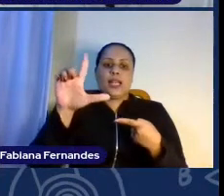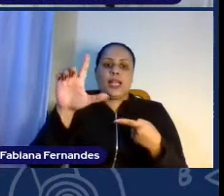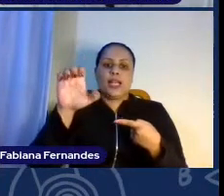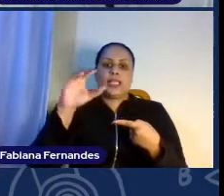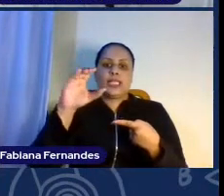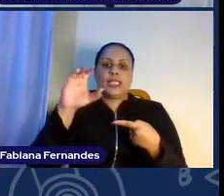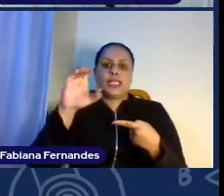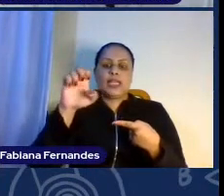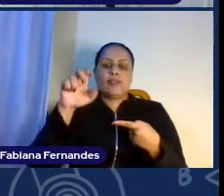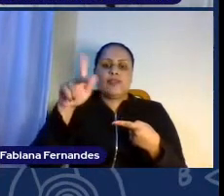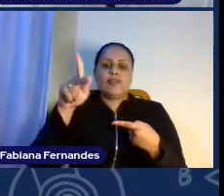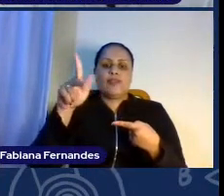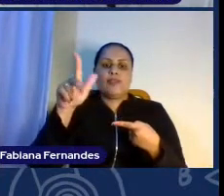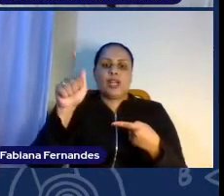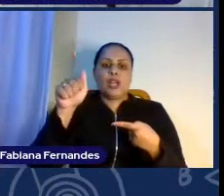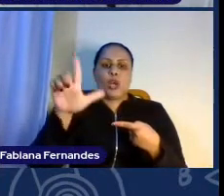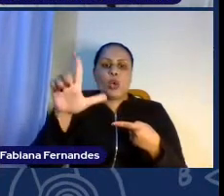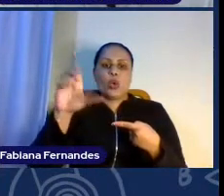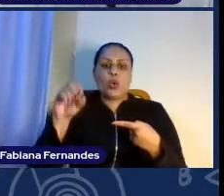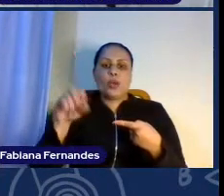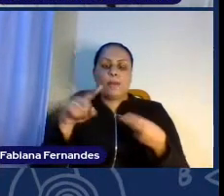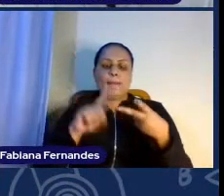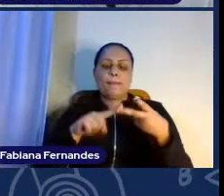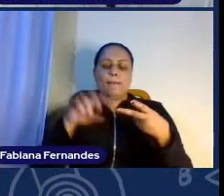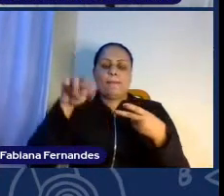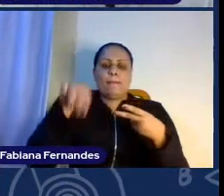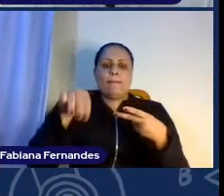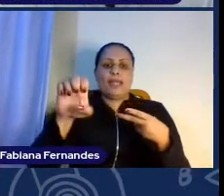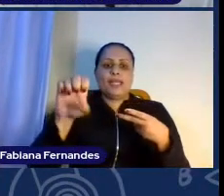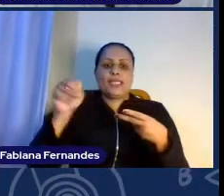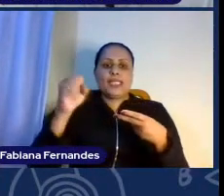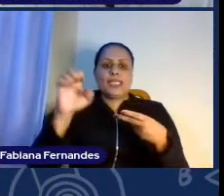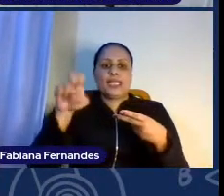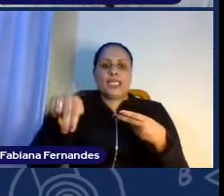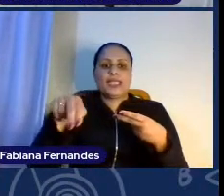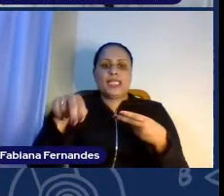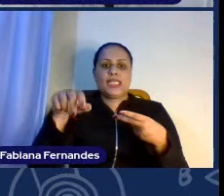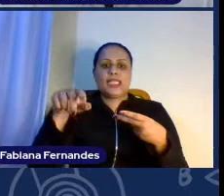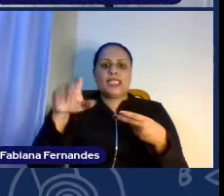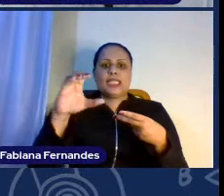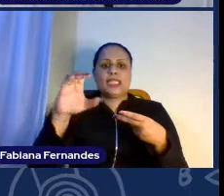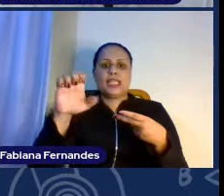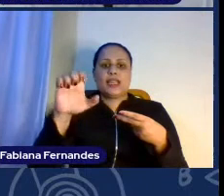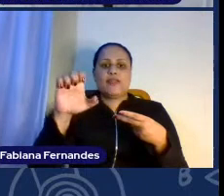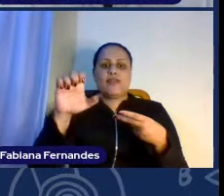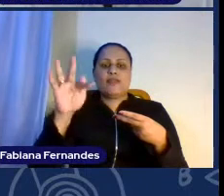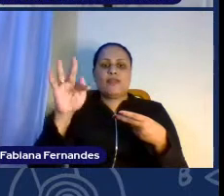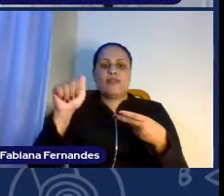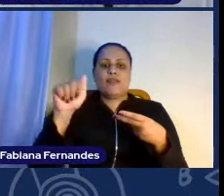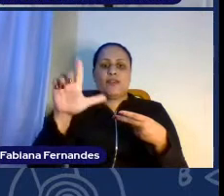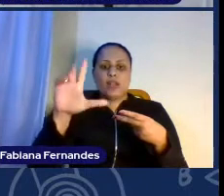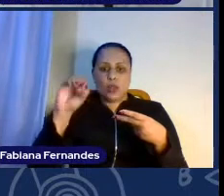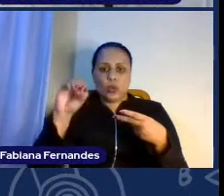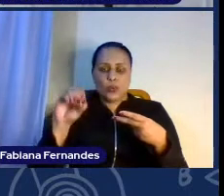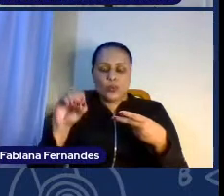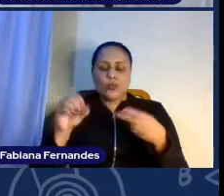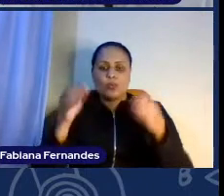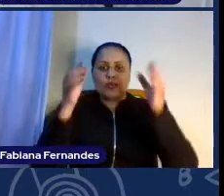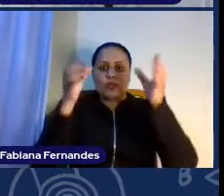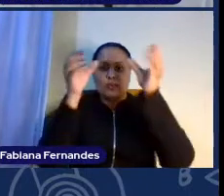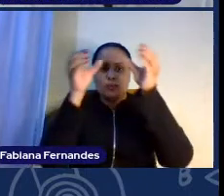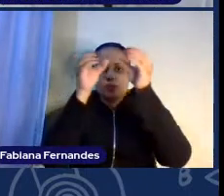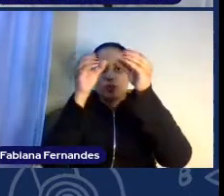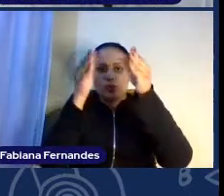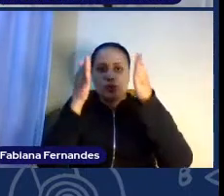diencéfalo. El mesencéfalo continúa como vesícula única y